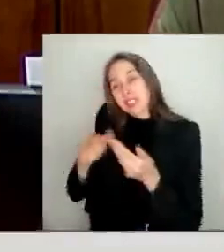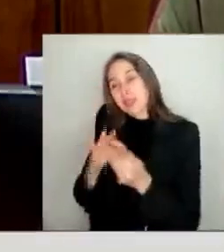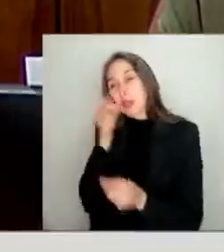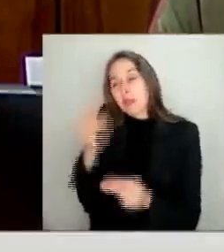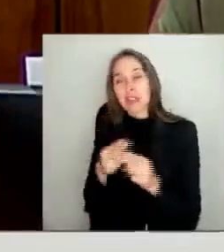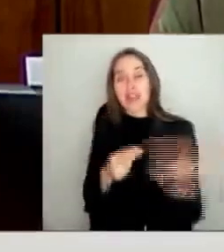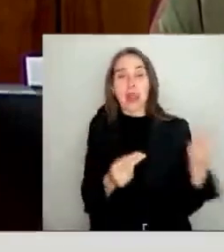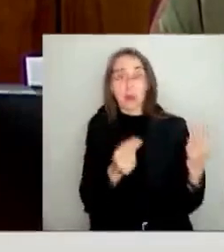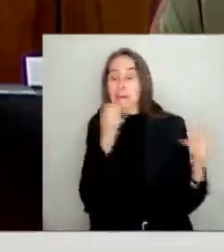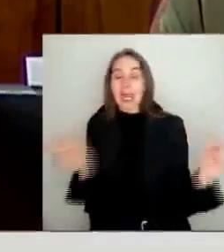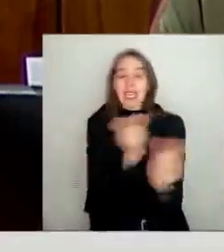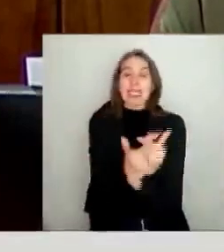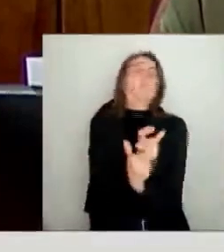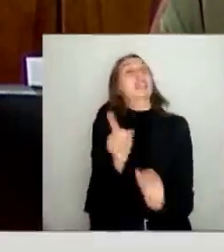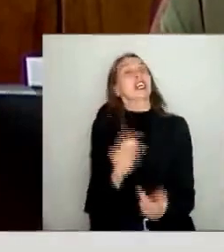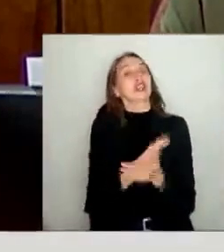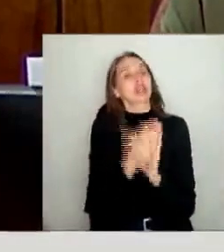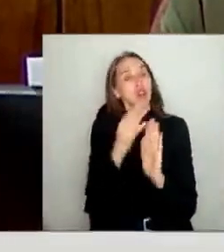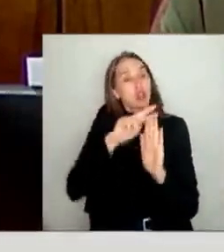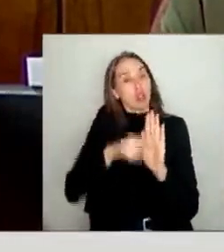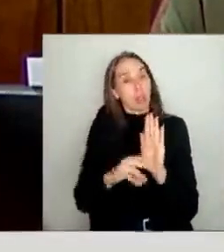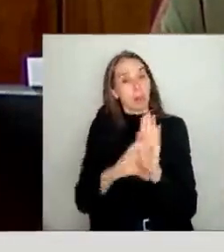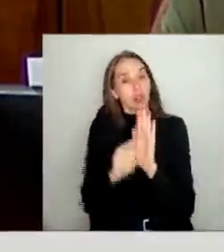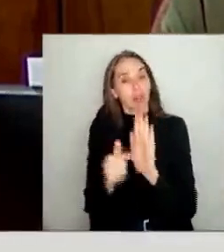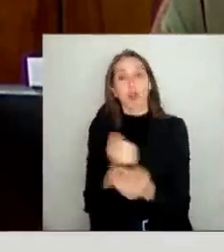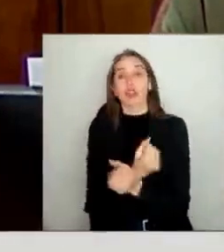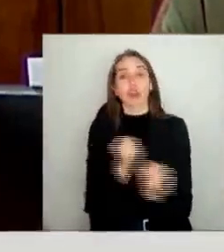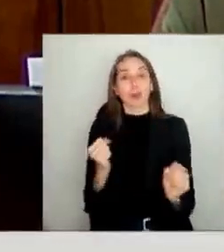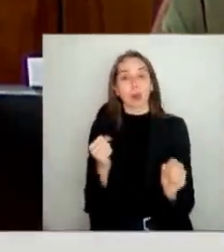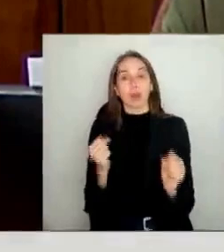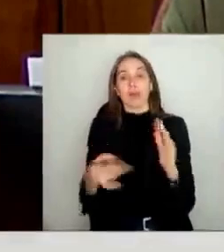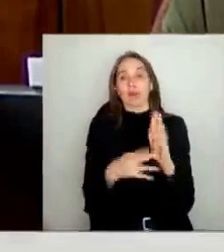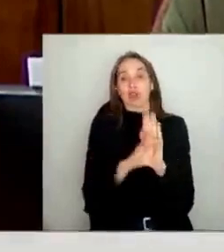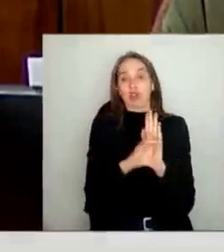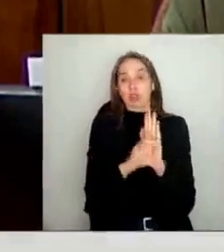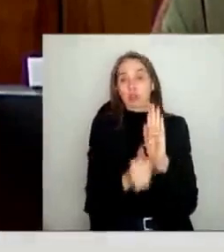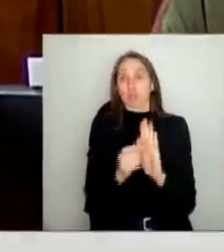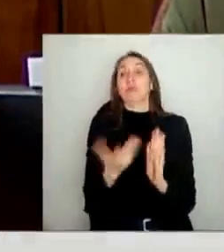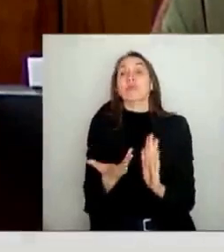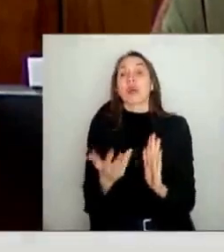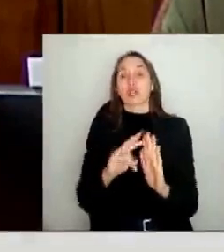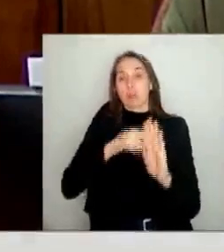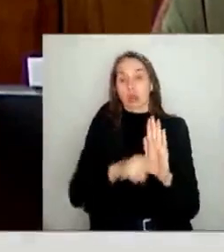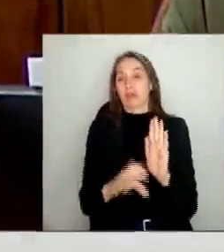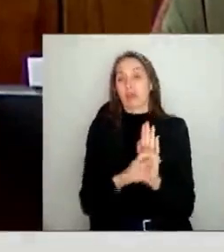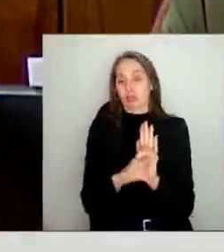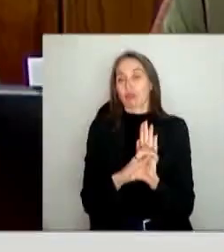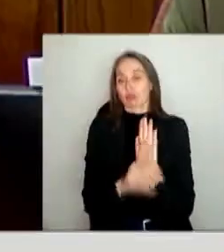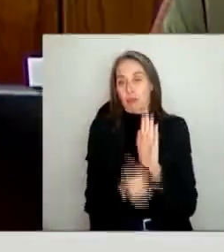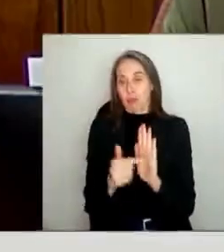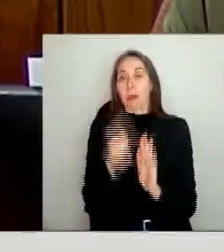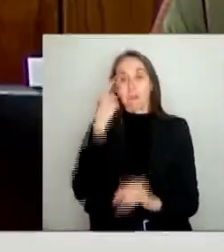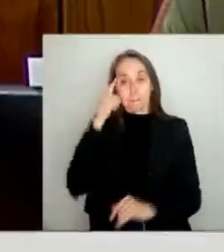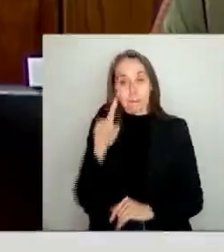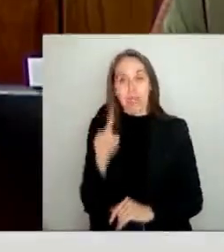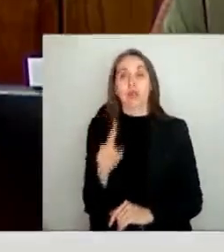efectivamente toda modificación a la Constitución por definición no puede ser inconstitucional porque estamos modificando la constitución pero pero aquí hay un punto